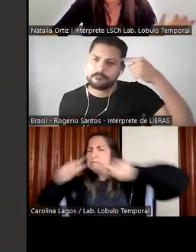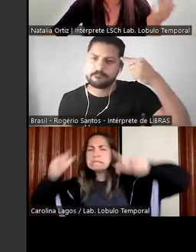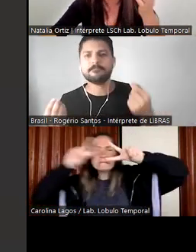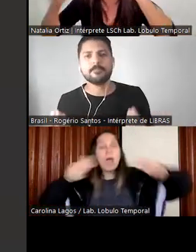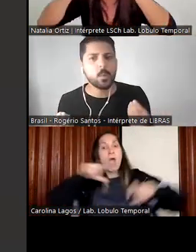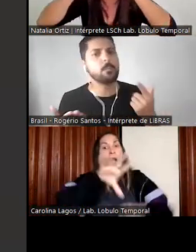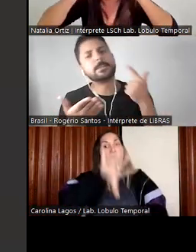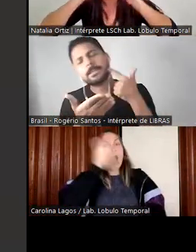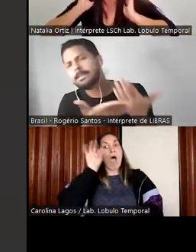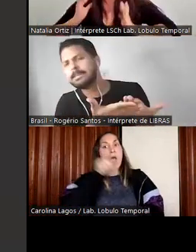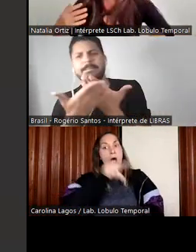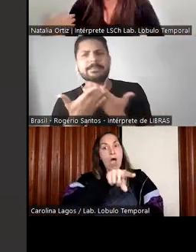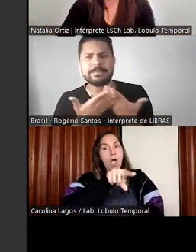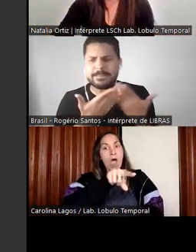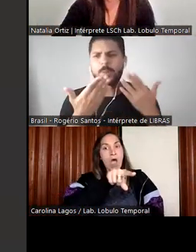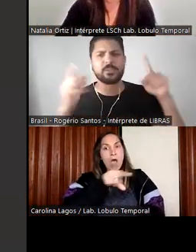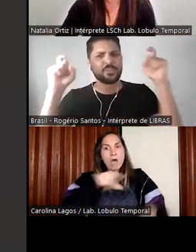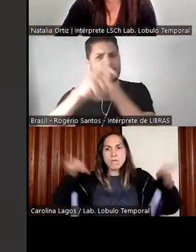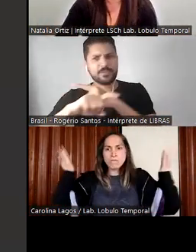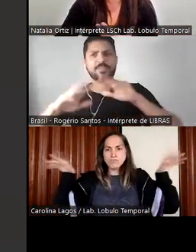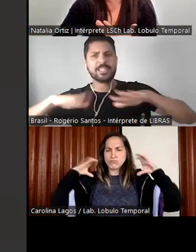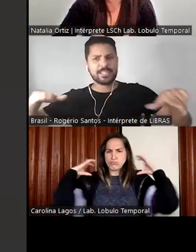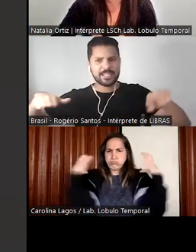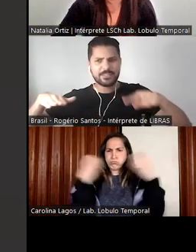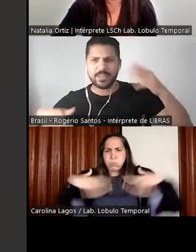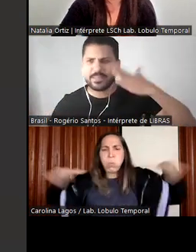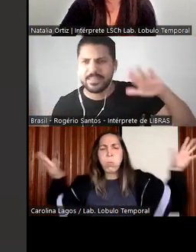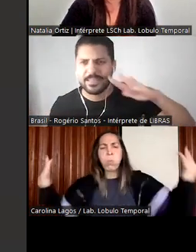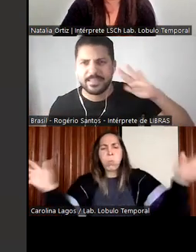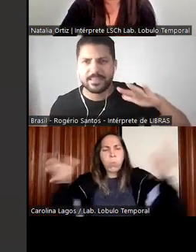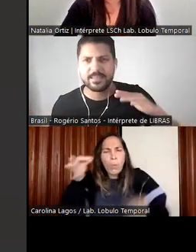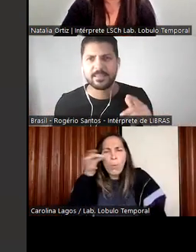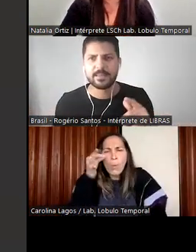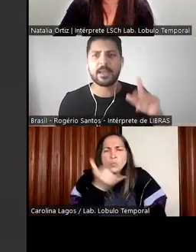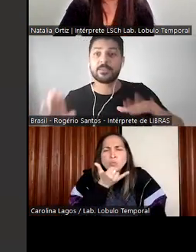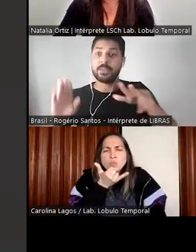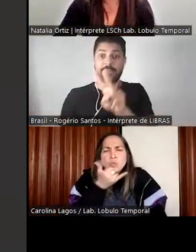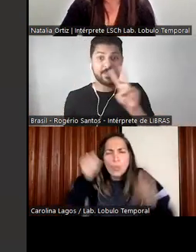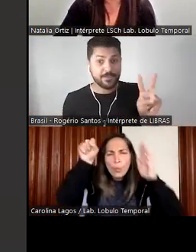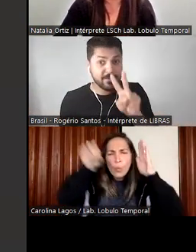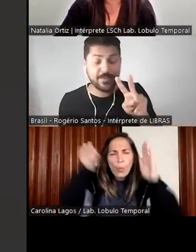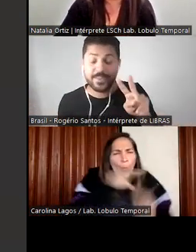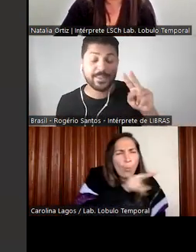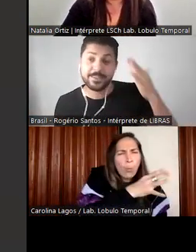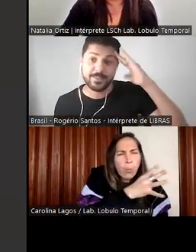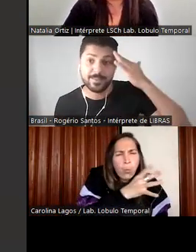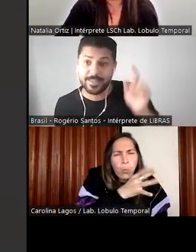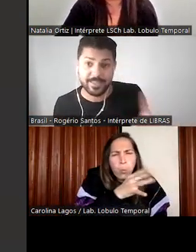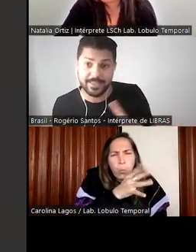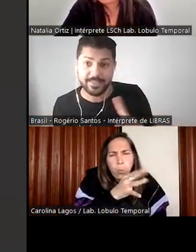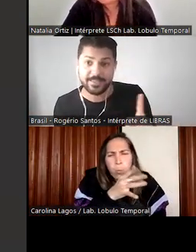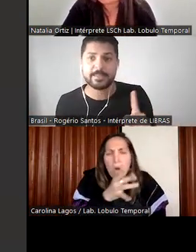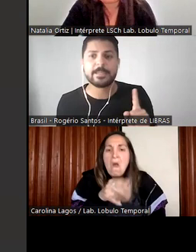tremendamente difícil poder comprender la medida que uno pudiera usar el vernáculo visual, ¿cierto? Entonces, a ver, buscamos